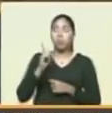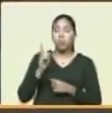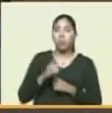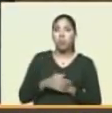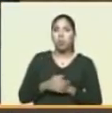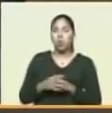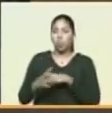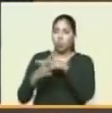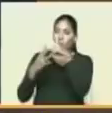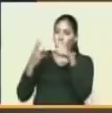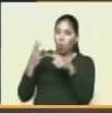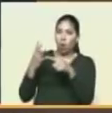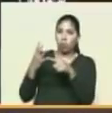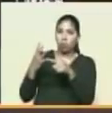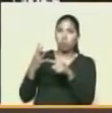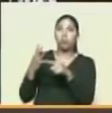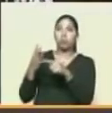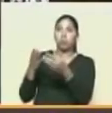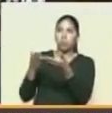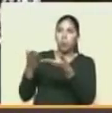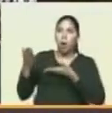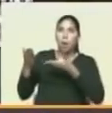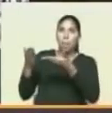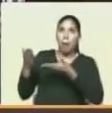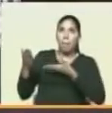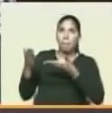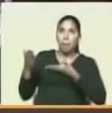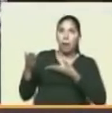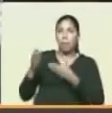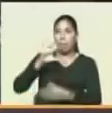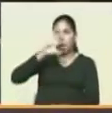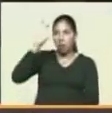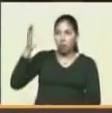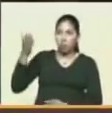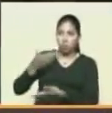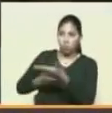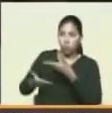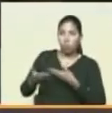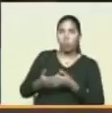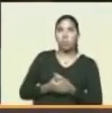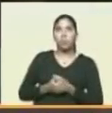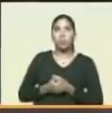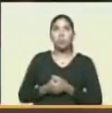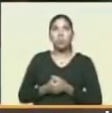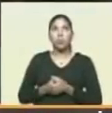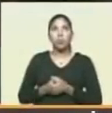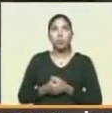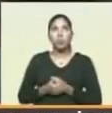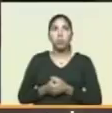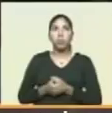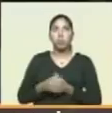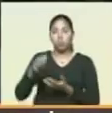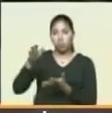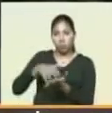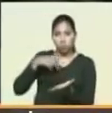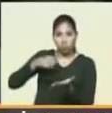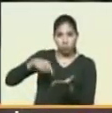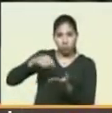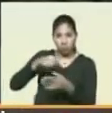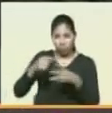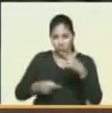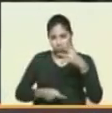proveedores de insumos agroalimentarios. Y es la agricultura quizá una de las cuatro más grandes